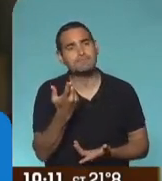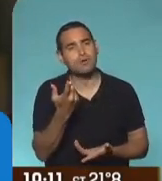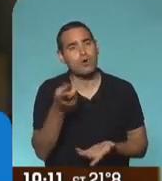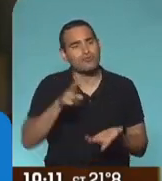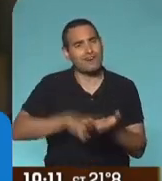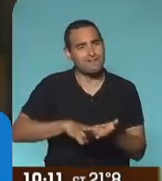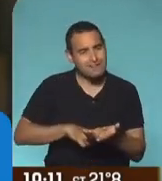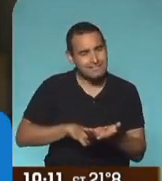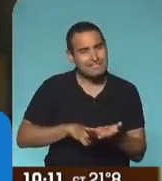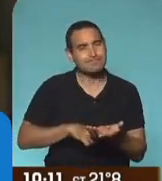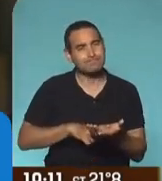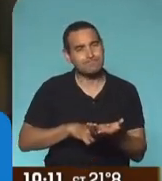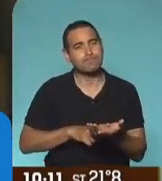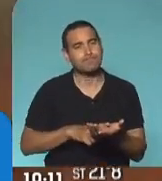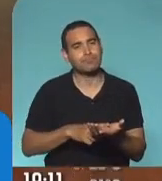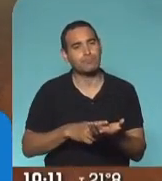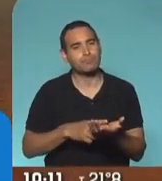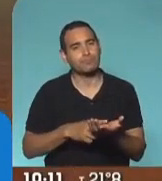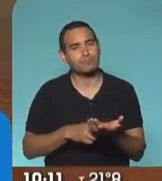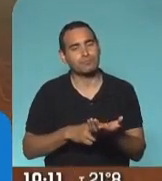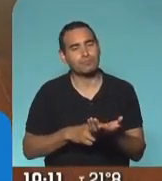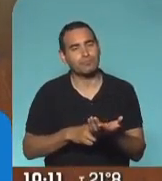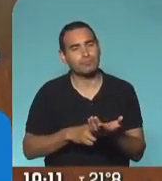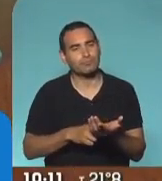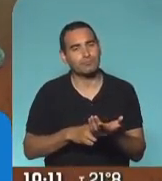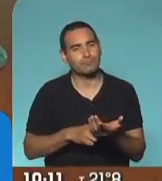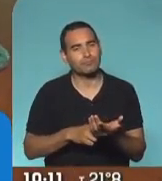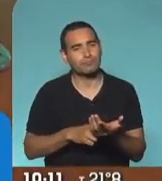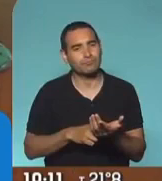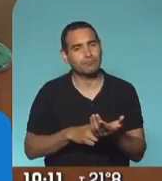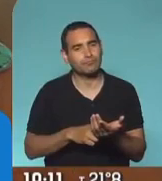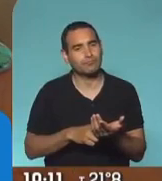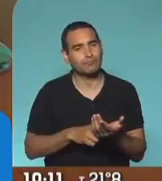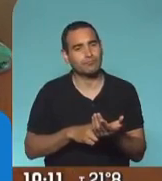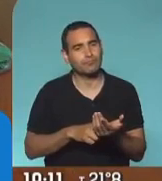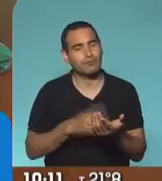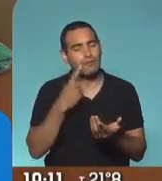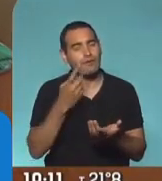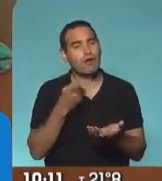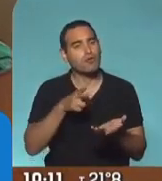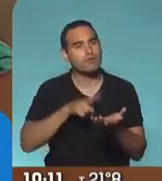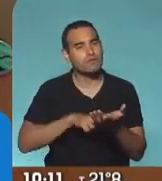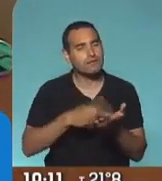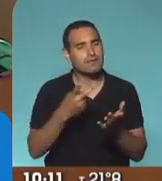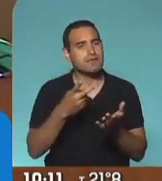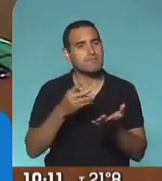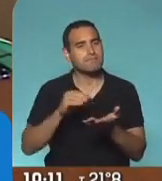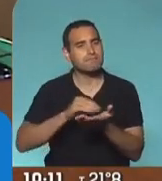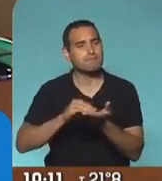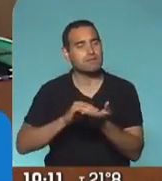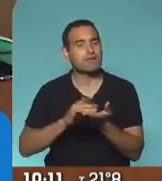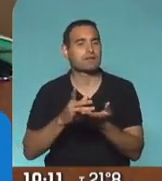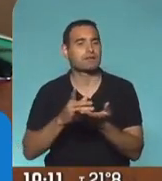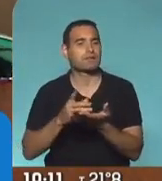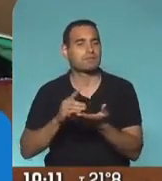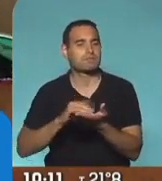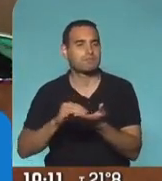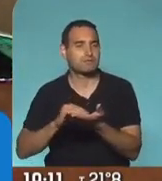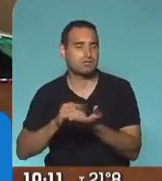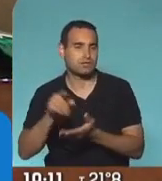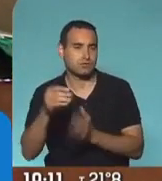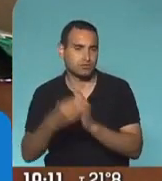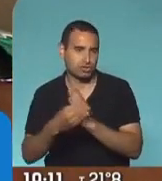retomar la idea de poder aplicar la resolución ministerial, que era lo que